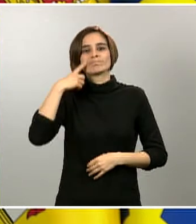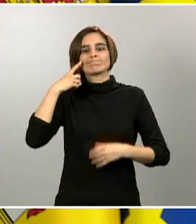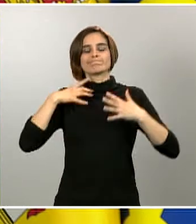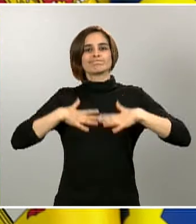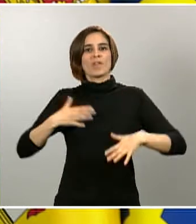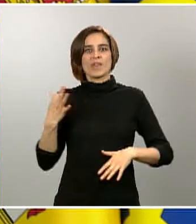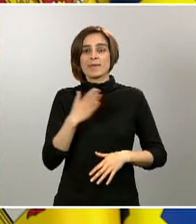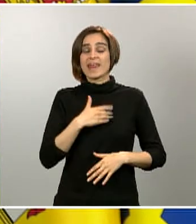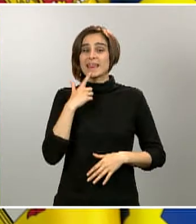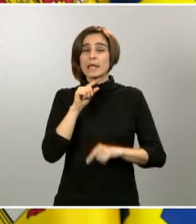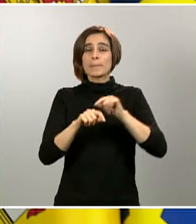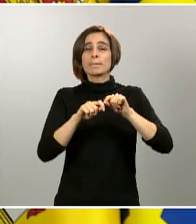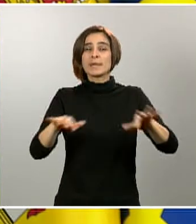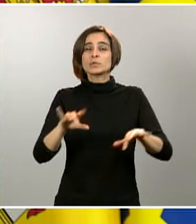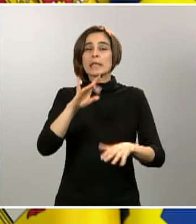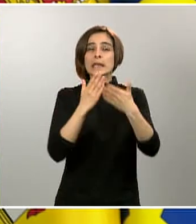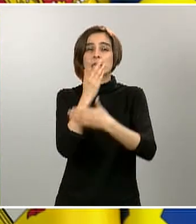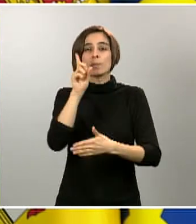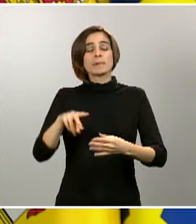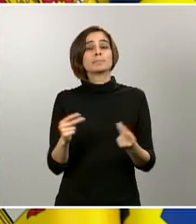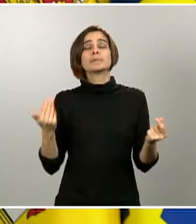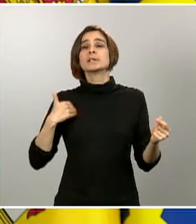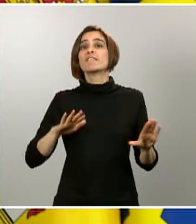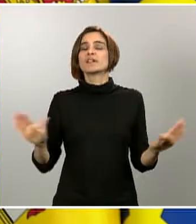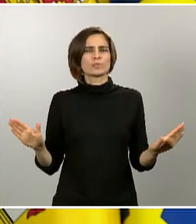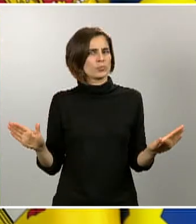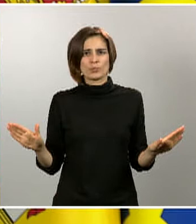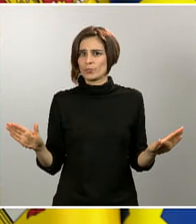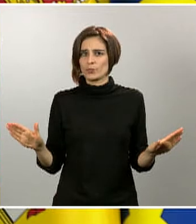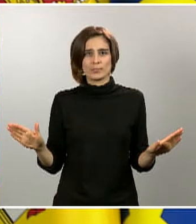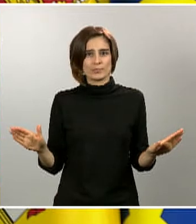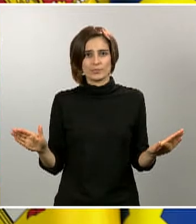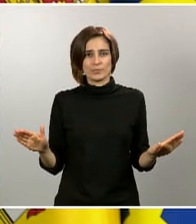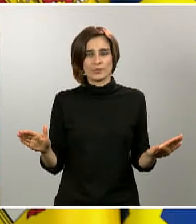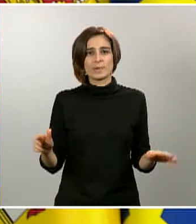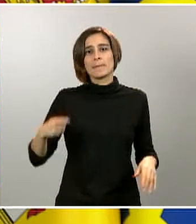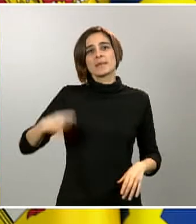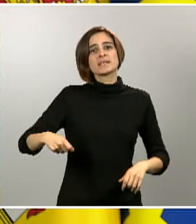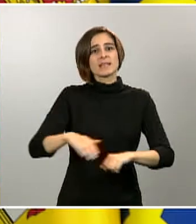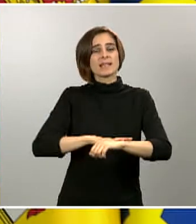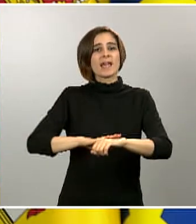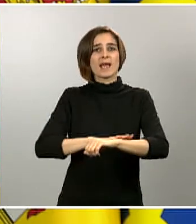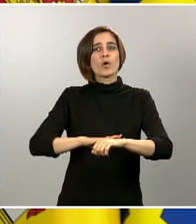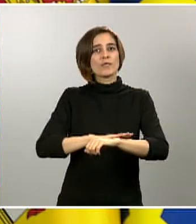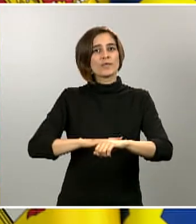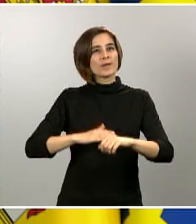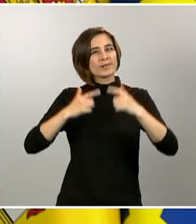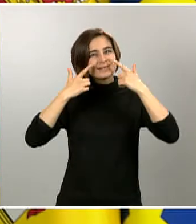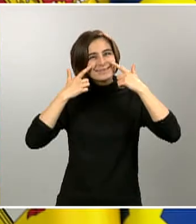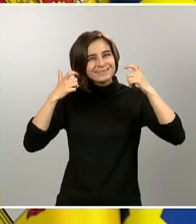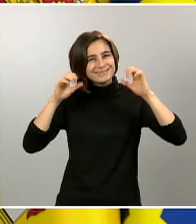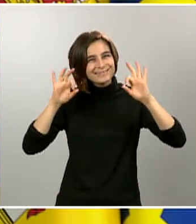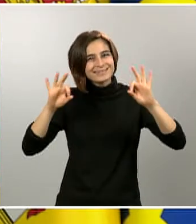por tanto, el presidente del Gobierno puso mucho énfasis, al menos tal como lo vemos nosotros, en este concepto de nueva